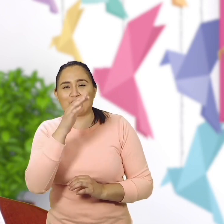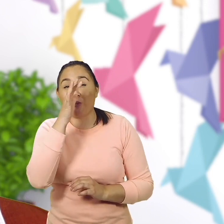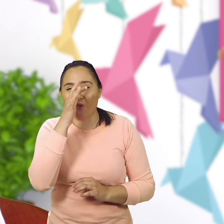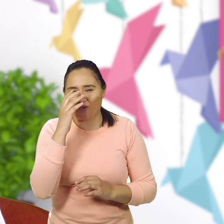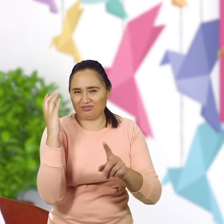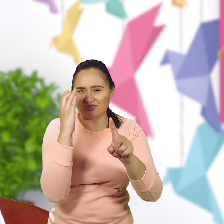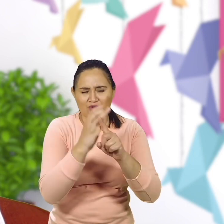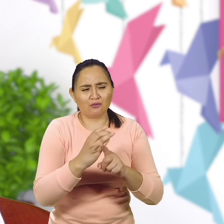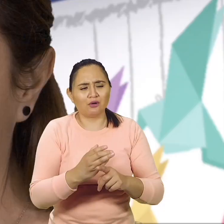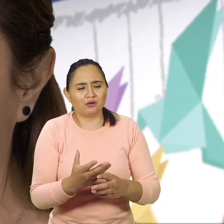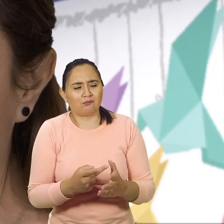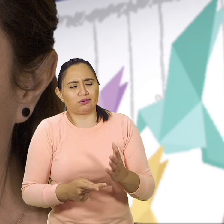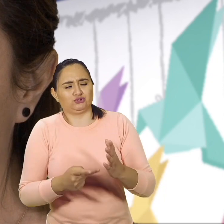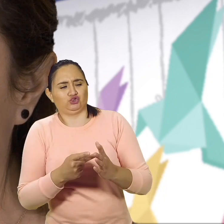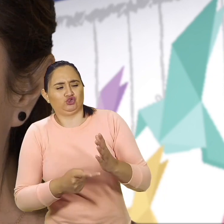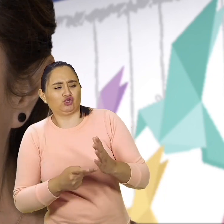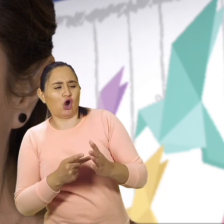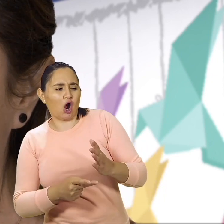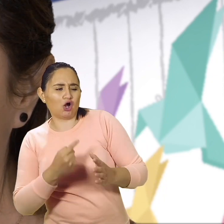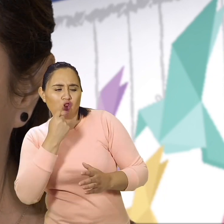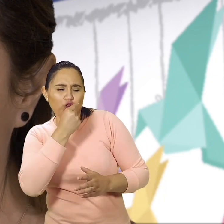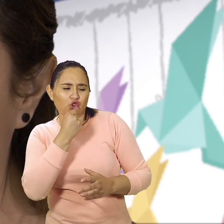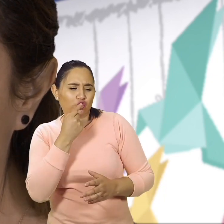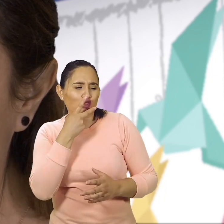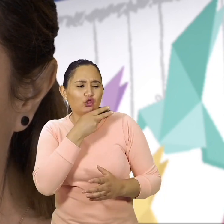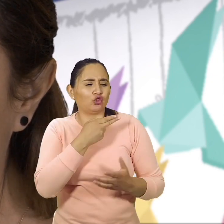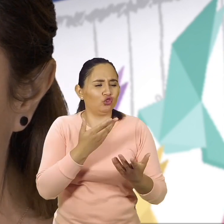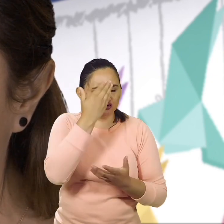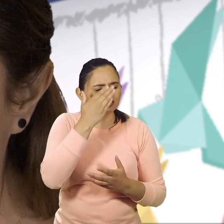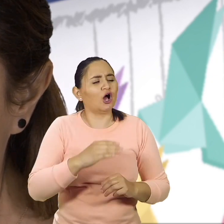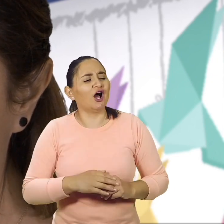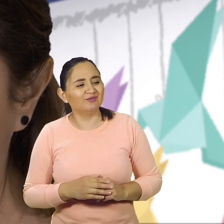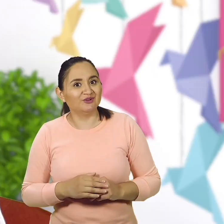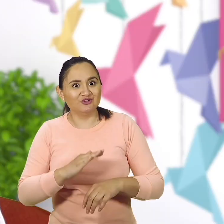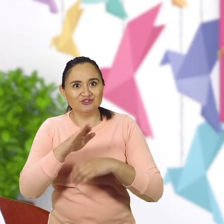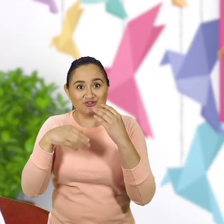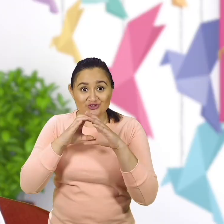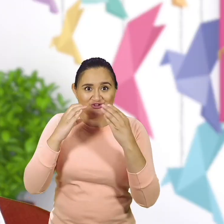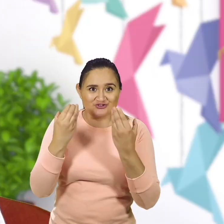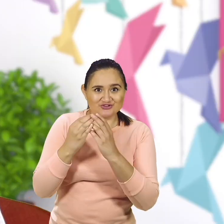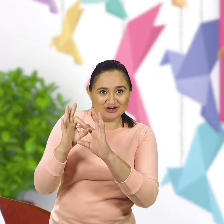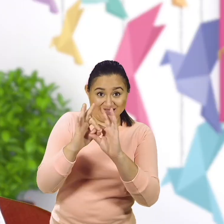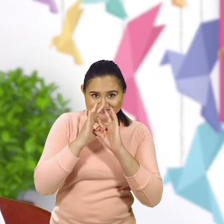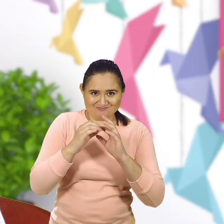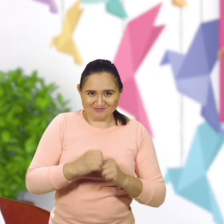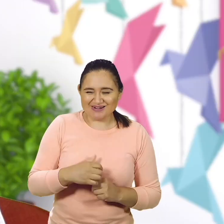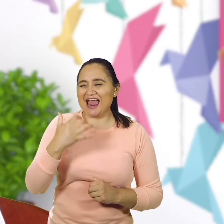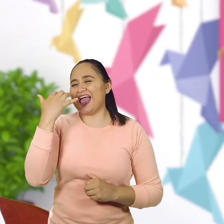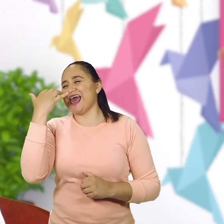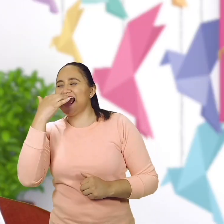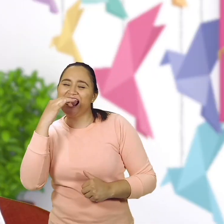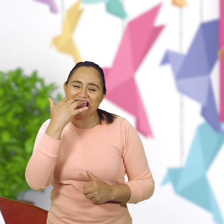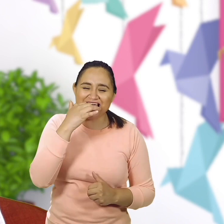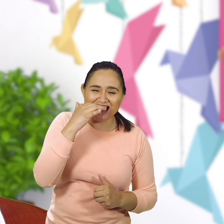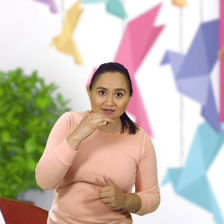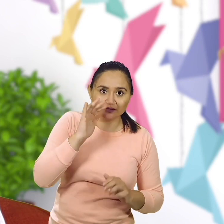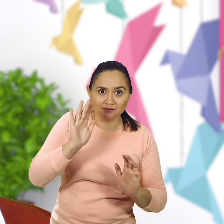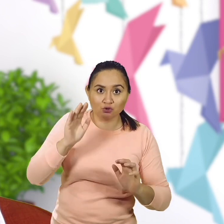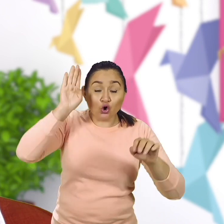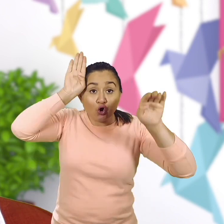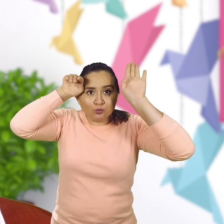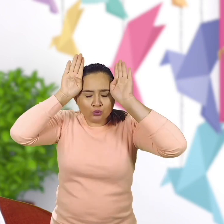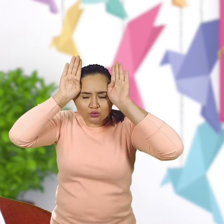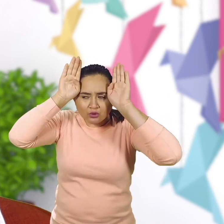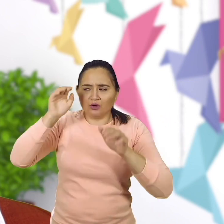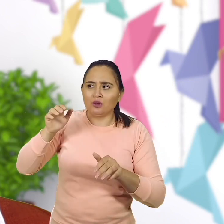le dijo, burlón, ¿qué pasó, Miguel? ¿Se te comió la lengua el ratón? Todos en la clase estallaron a carcajadas, pero